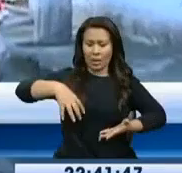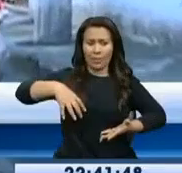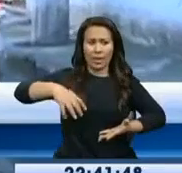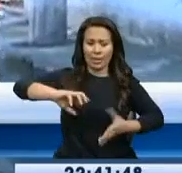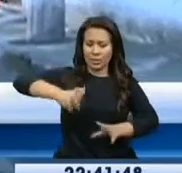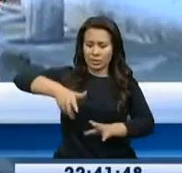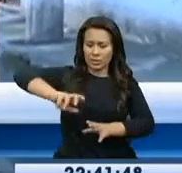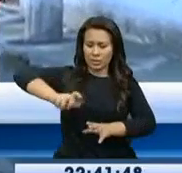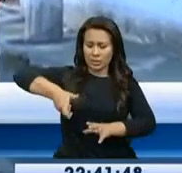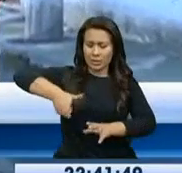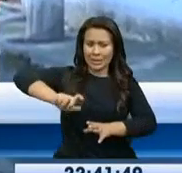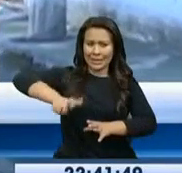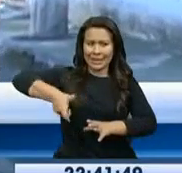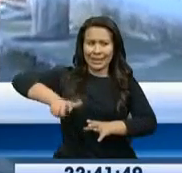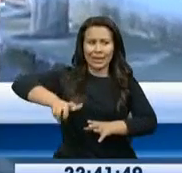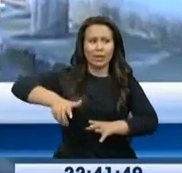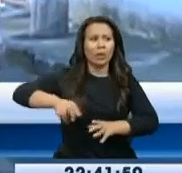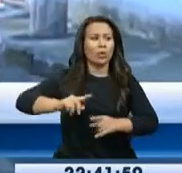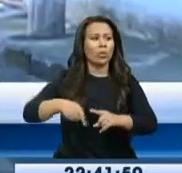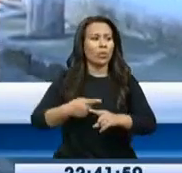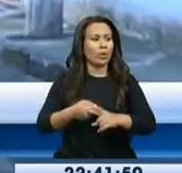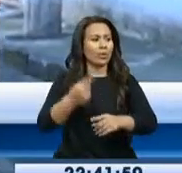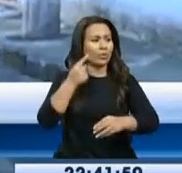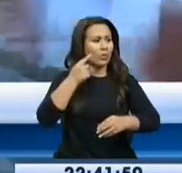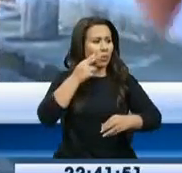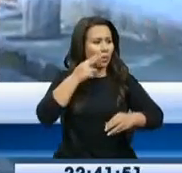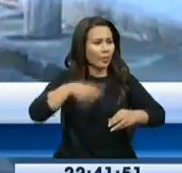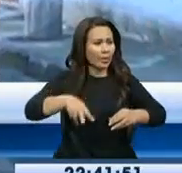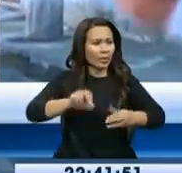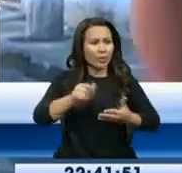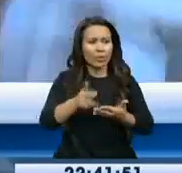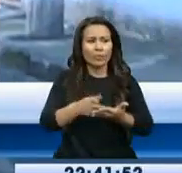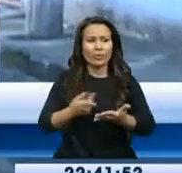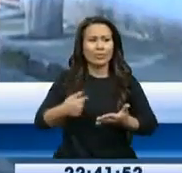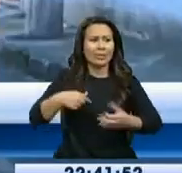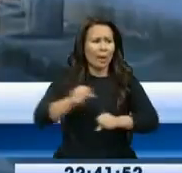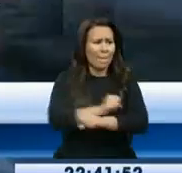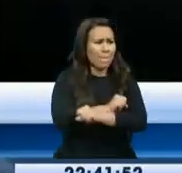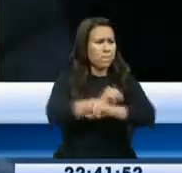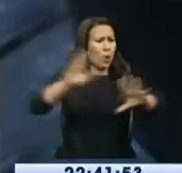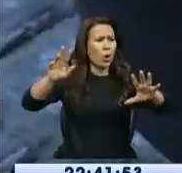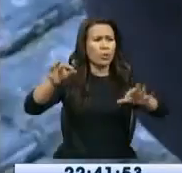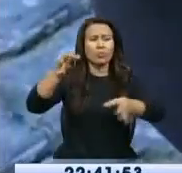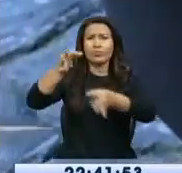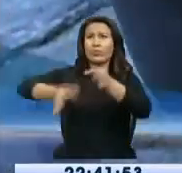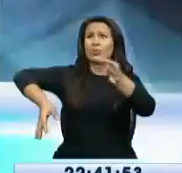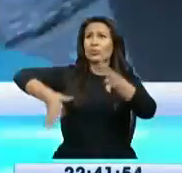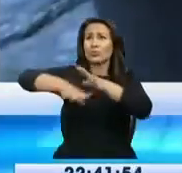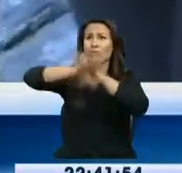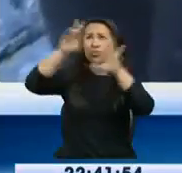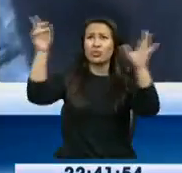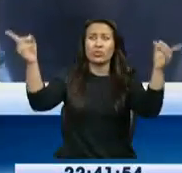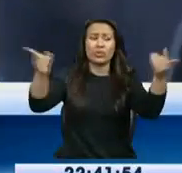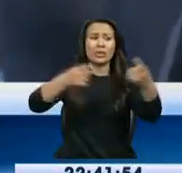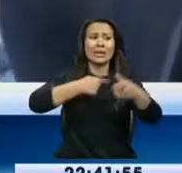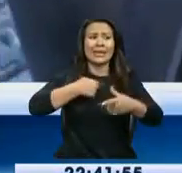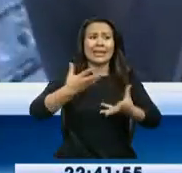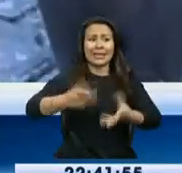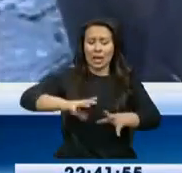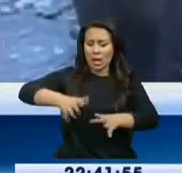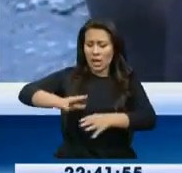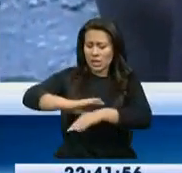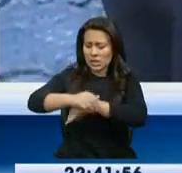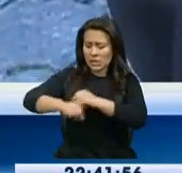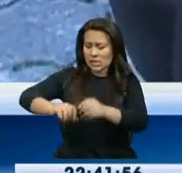ya dejó de irse el gas, pero el rato que le tapo, se prende la candela. En la cocina intentó detener la fuga manipulando